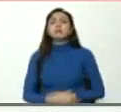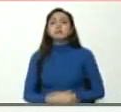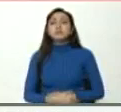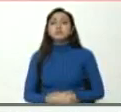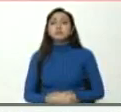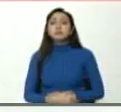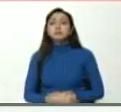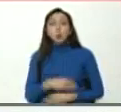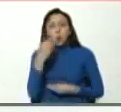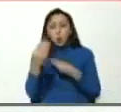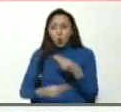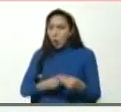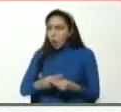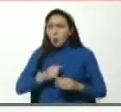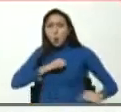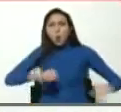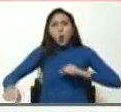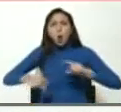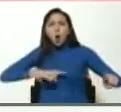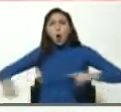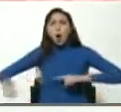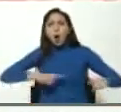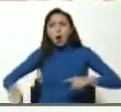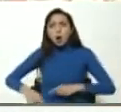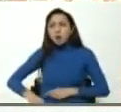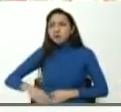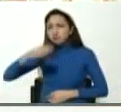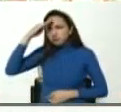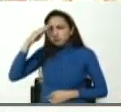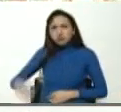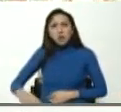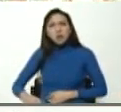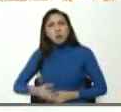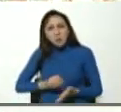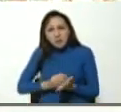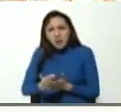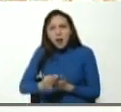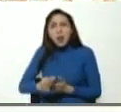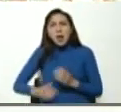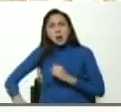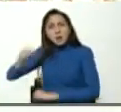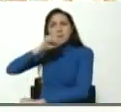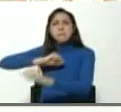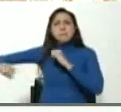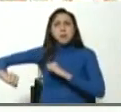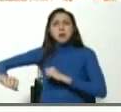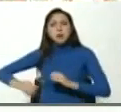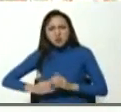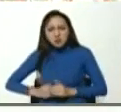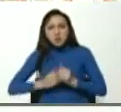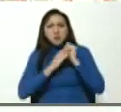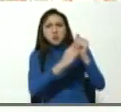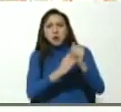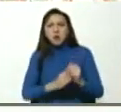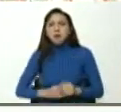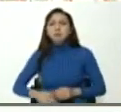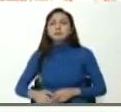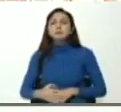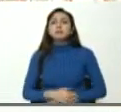de cómo fue su coordinación con los generales leales valientes de esa hora